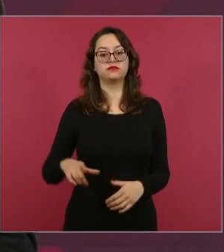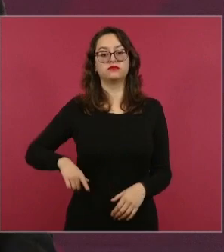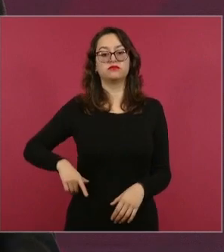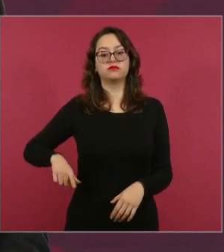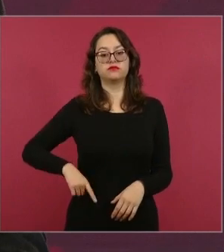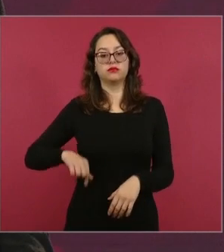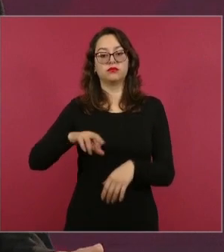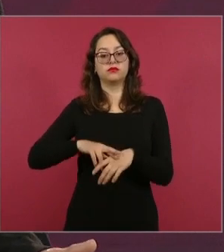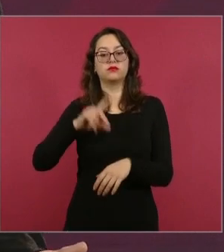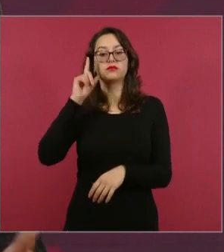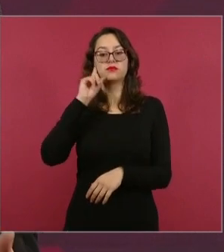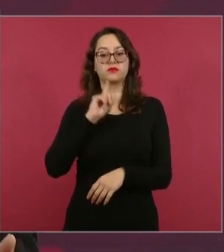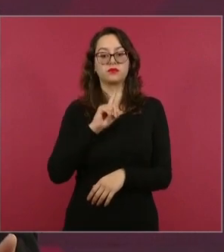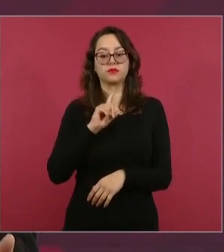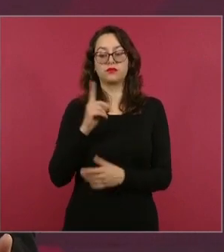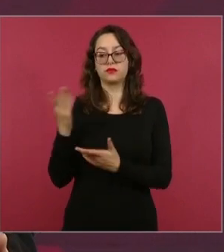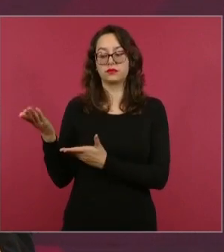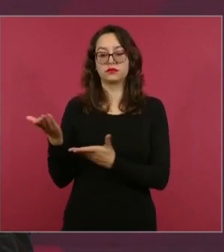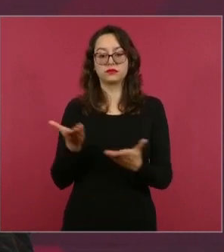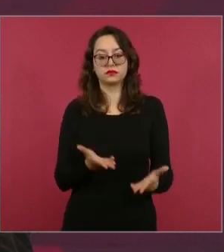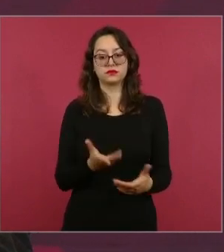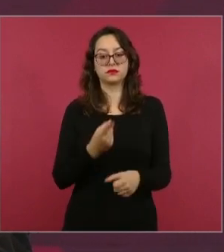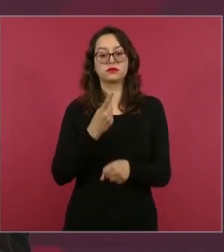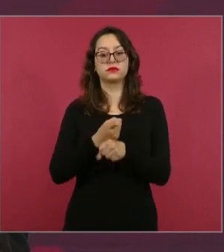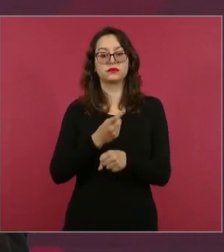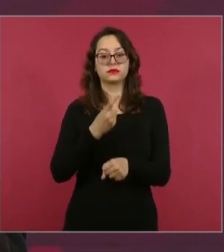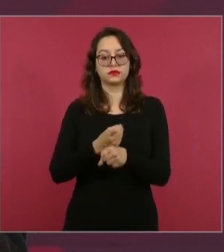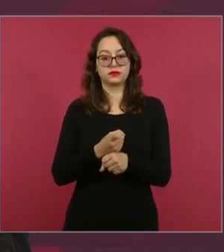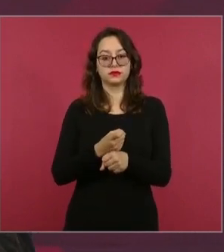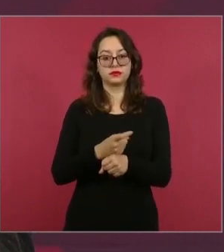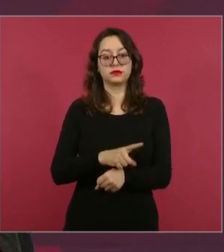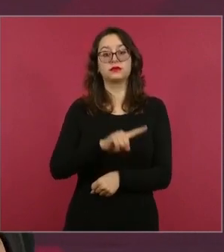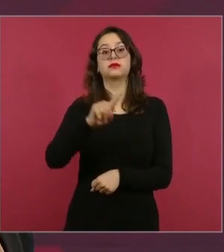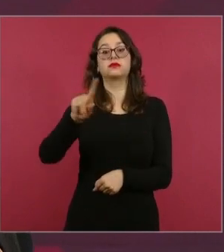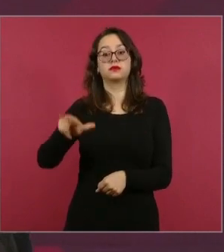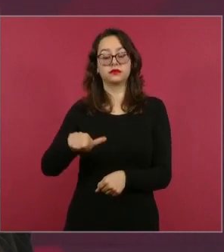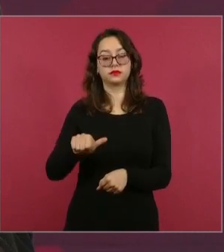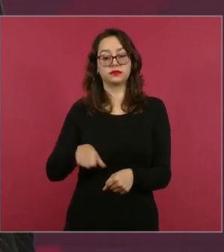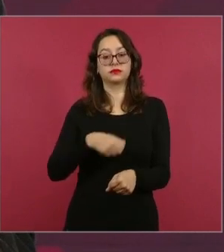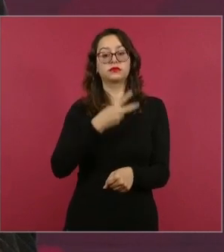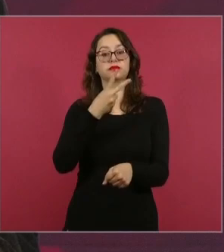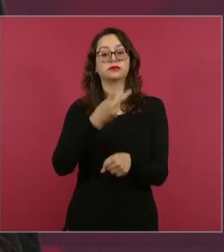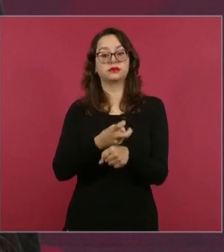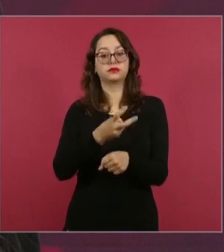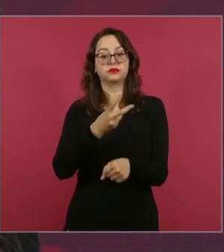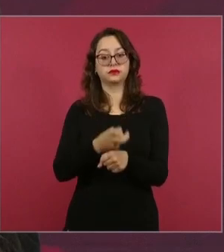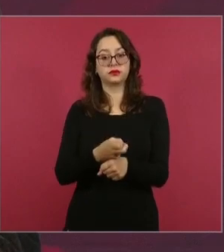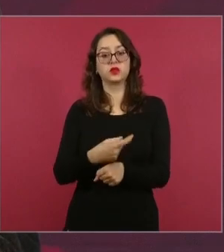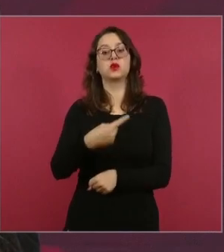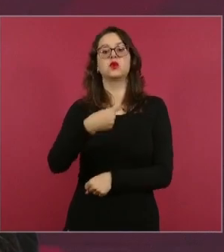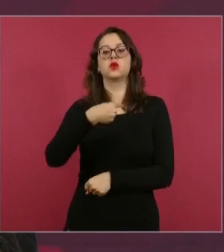gobernadora de Guerrero y luego yo voy a